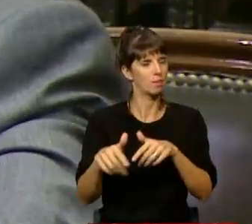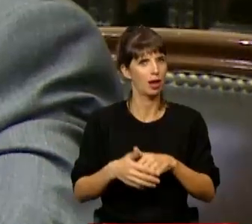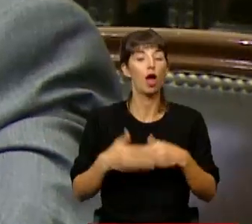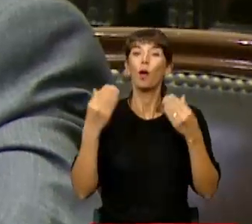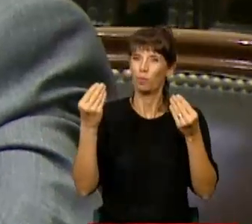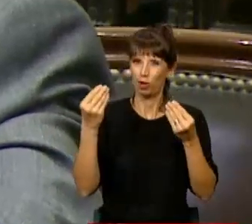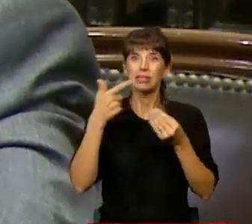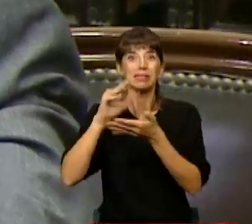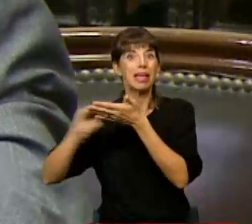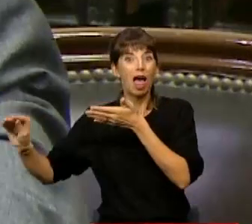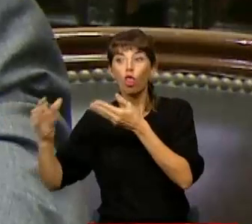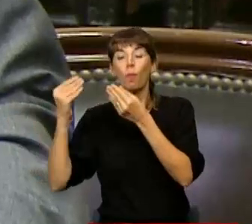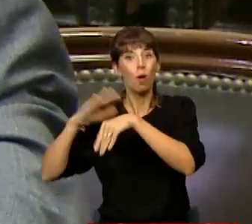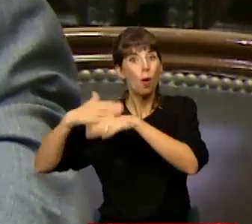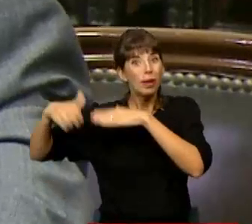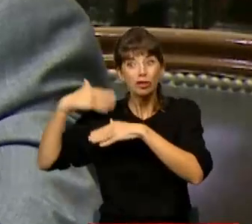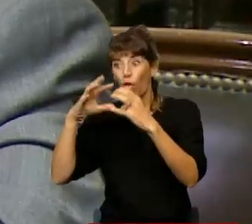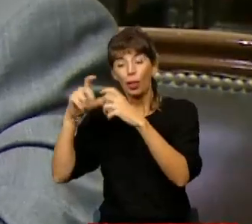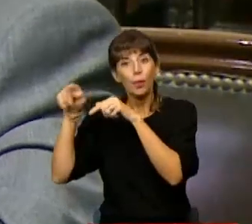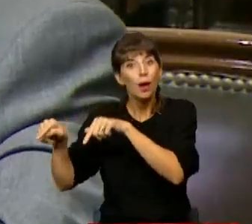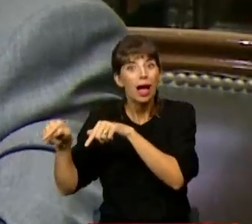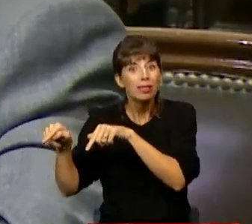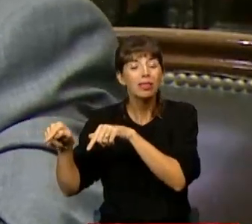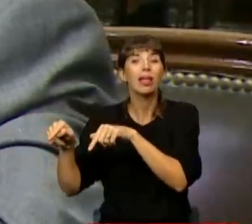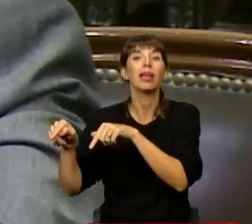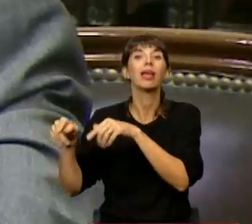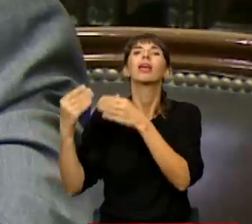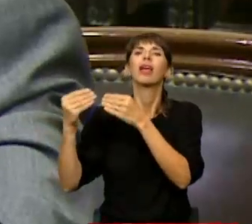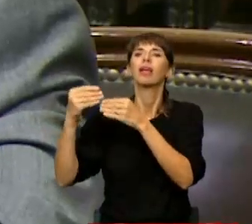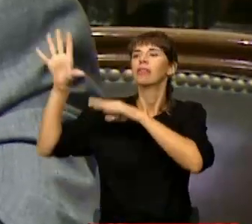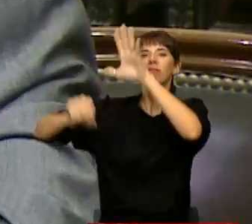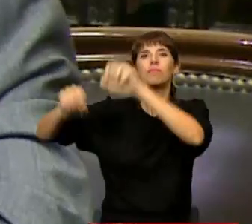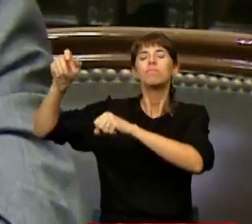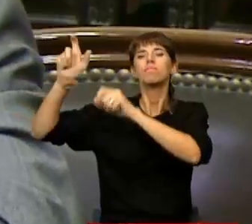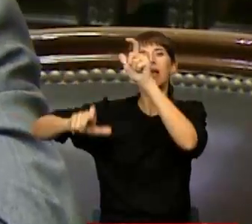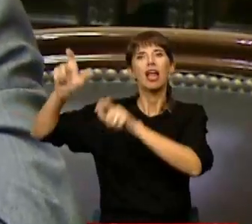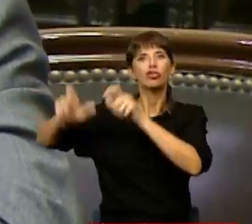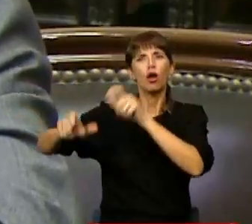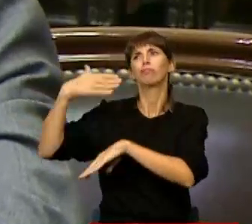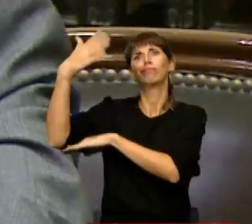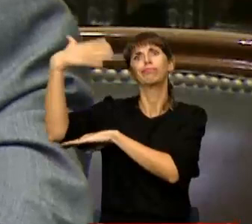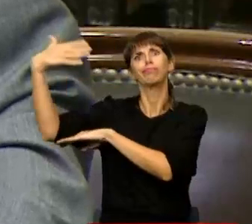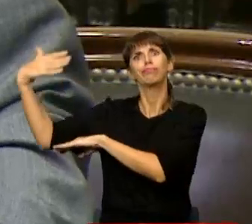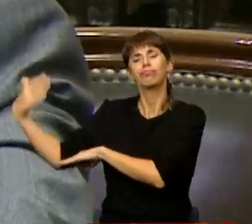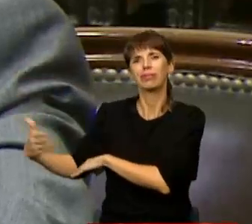que en el Senado, cuando esto se discutió, se llevaron opinadores que casualmente en